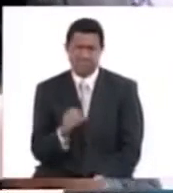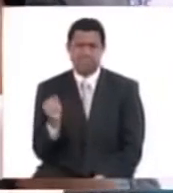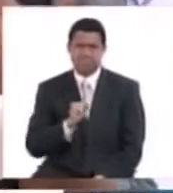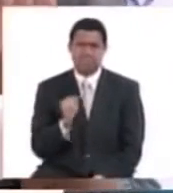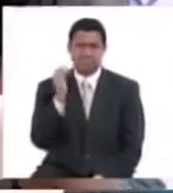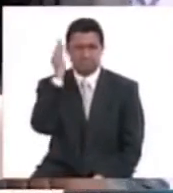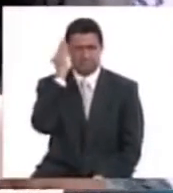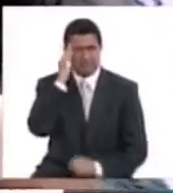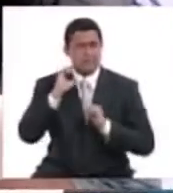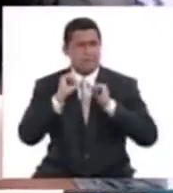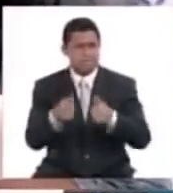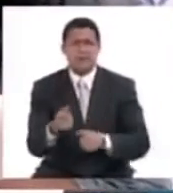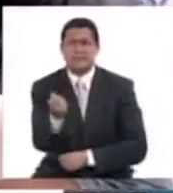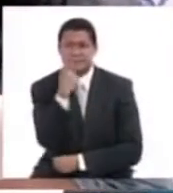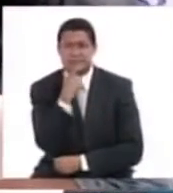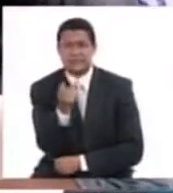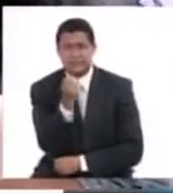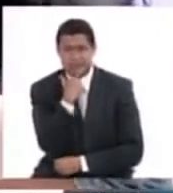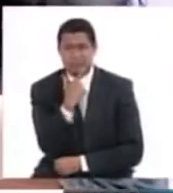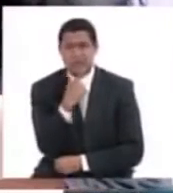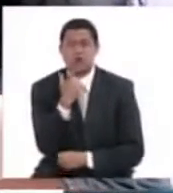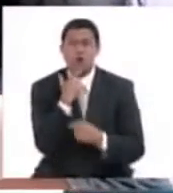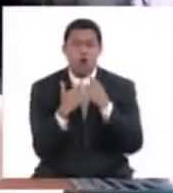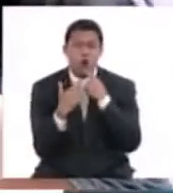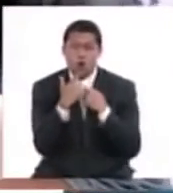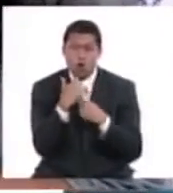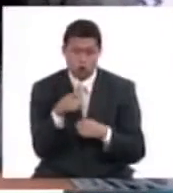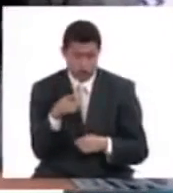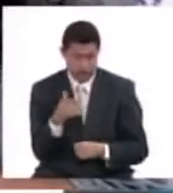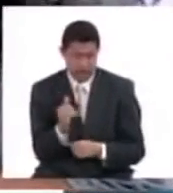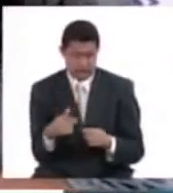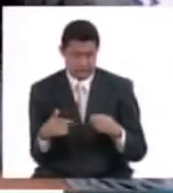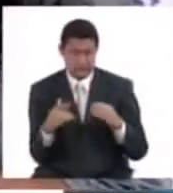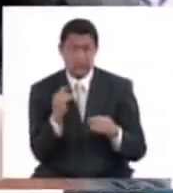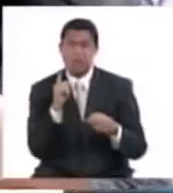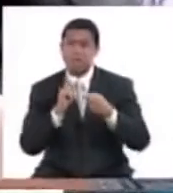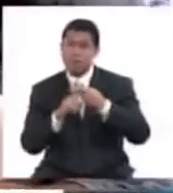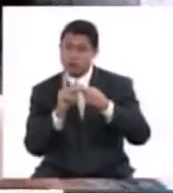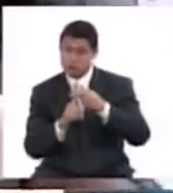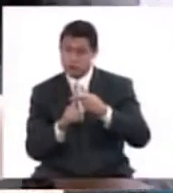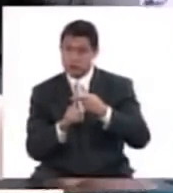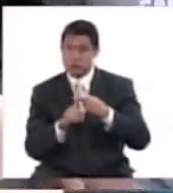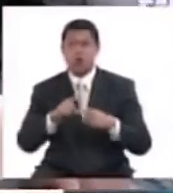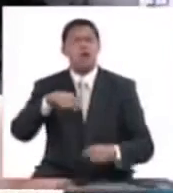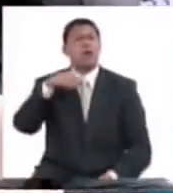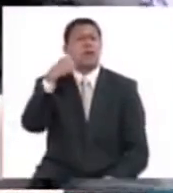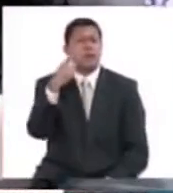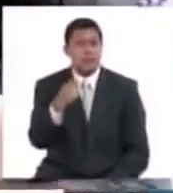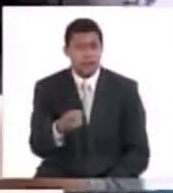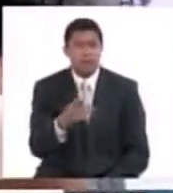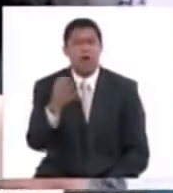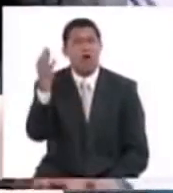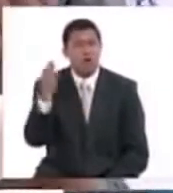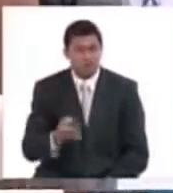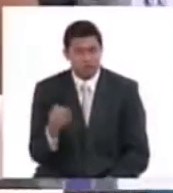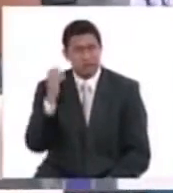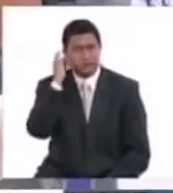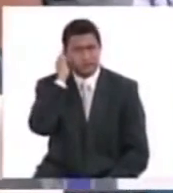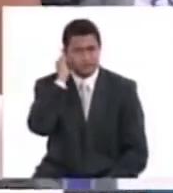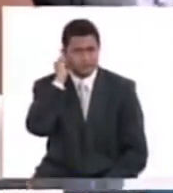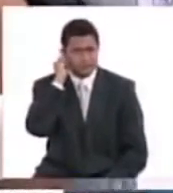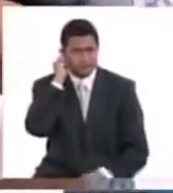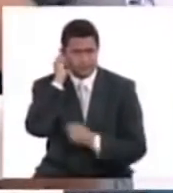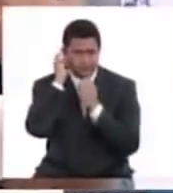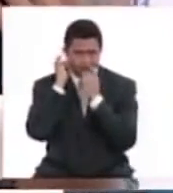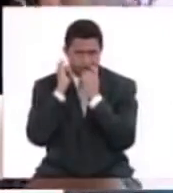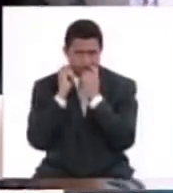que se inicia el tratamiento con la coloración, habiendo tenido el resultado de la coloración, y posteriormente se confirma que llega el resultado